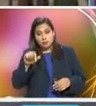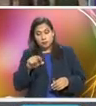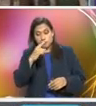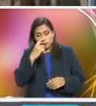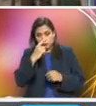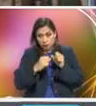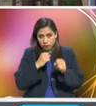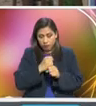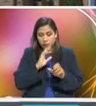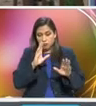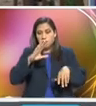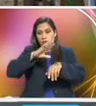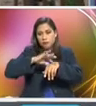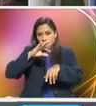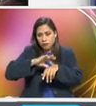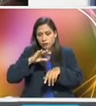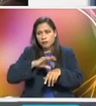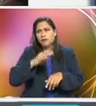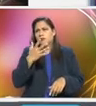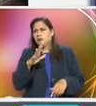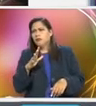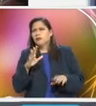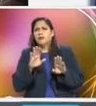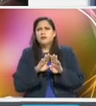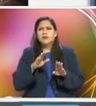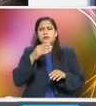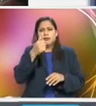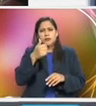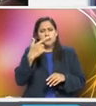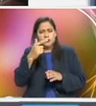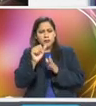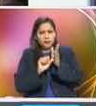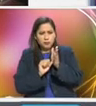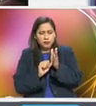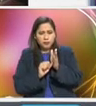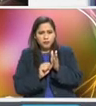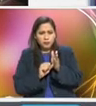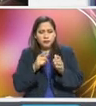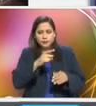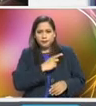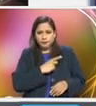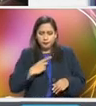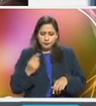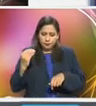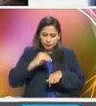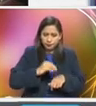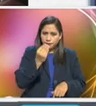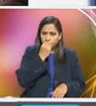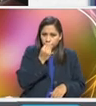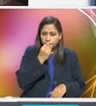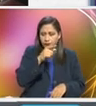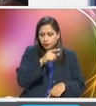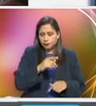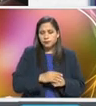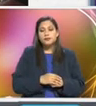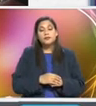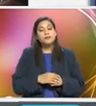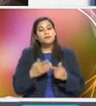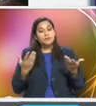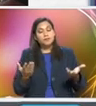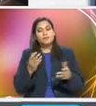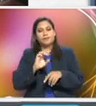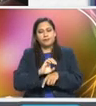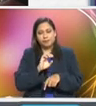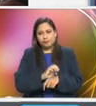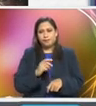la leche, la carne más o menos después de los 6-7 meses, sí, deben de integrar estos alimentos en su dieta. Entonces,